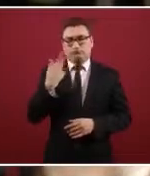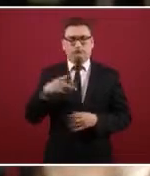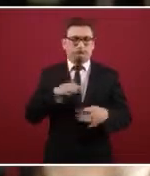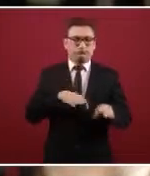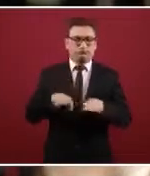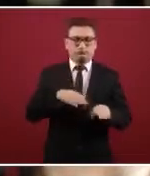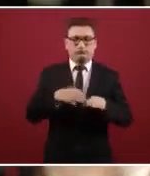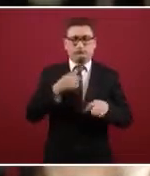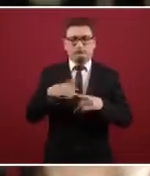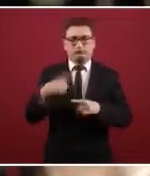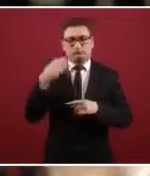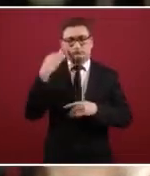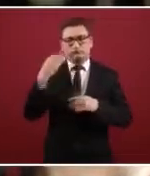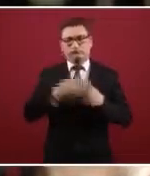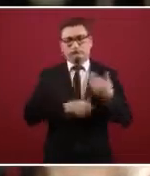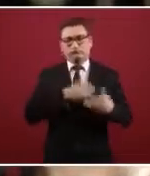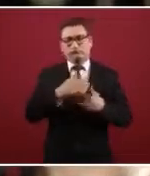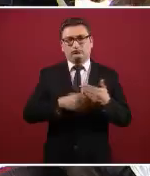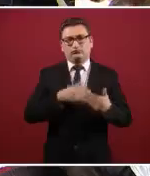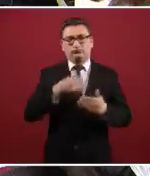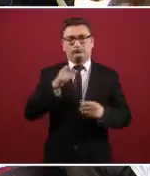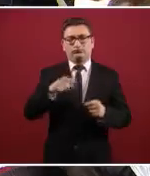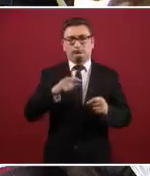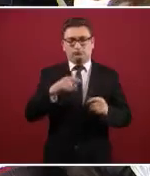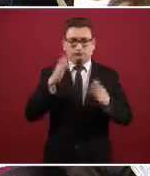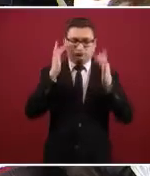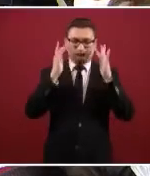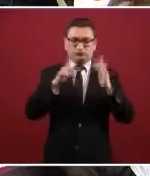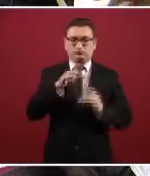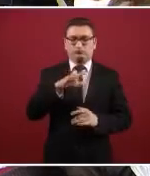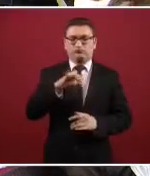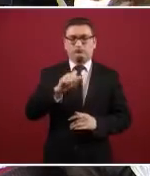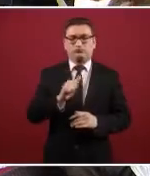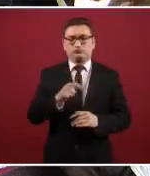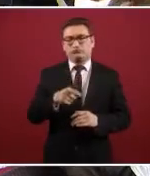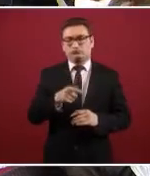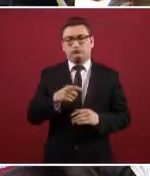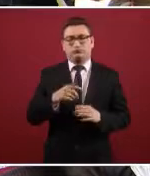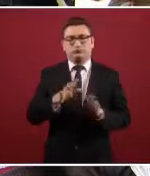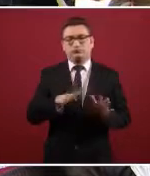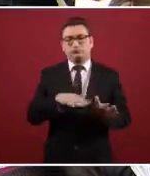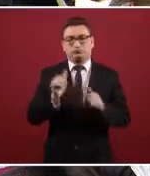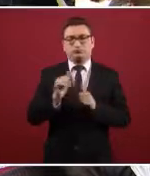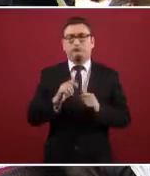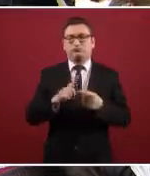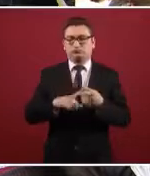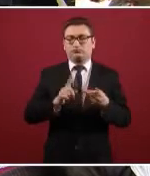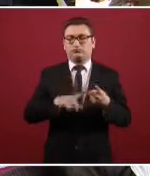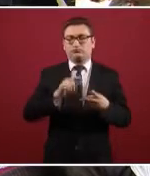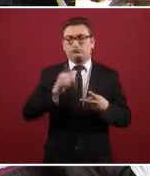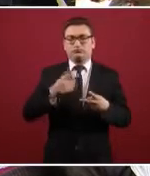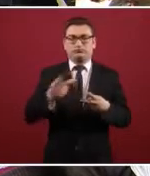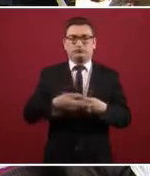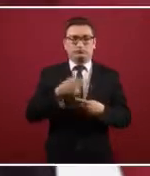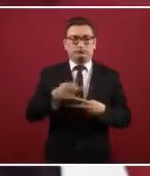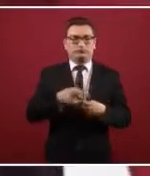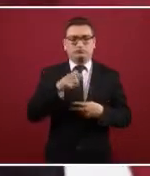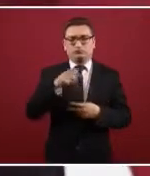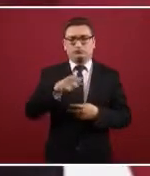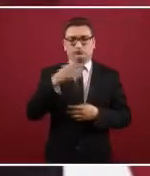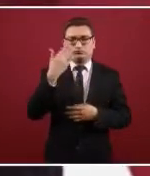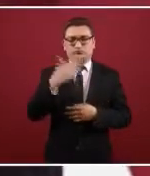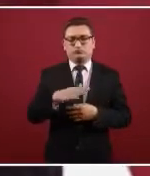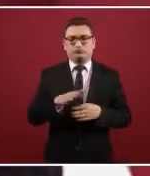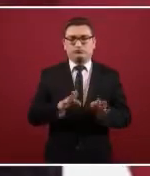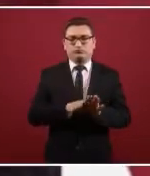en el proceso de Santa Lucía, por una parte? La segunda, quisiera preguntarle si tiene usted reportes de la Unidad